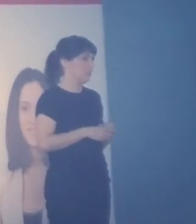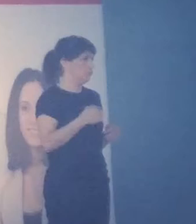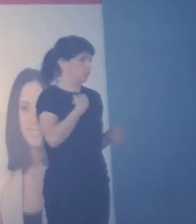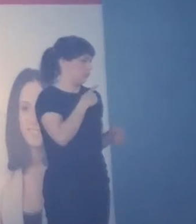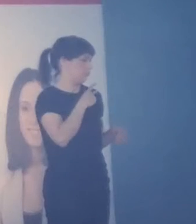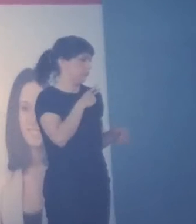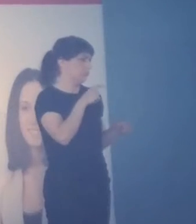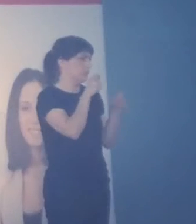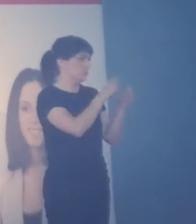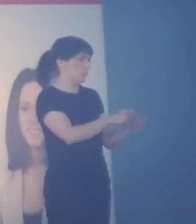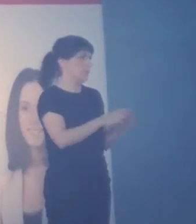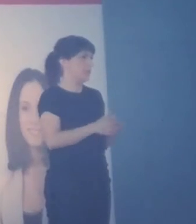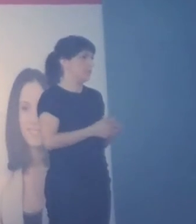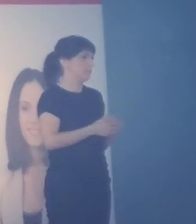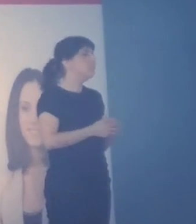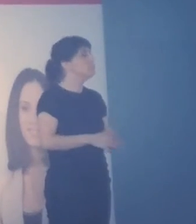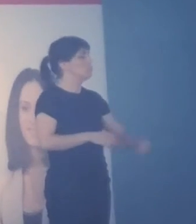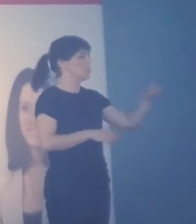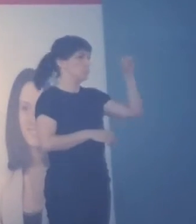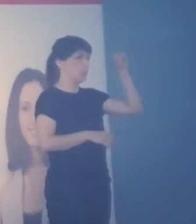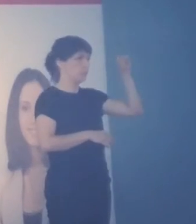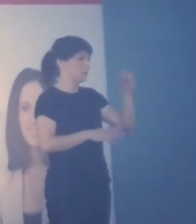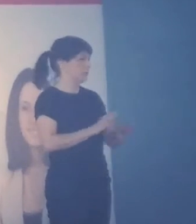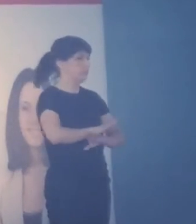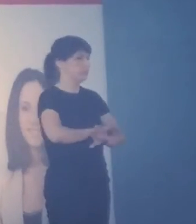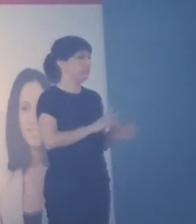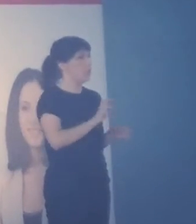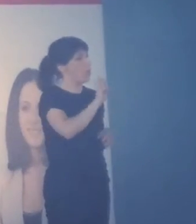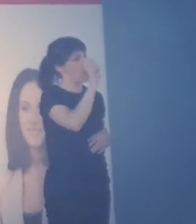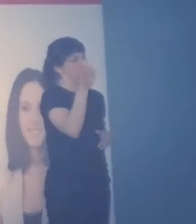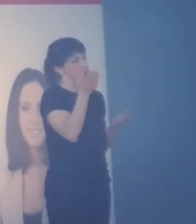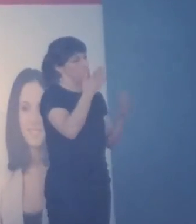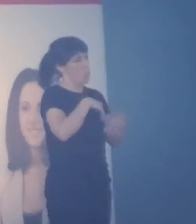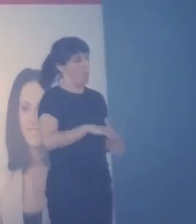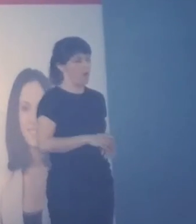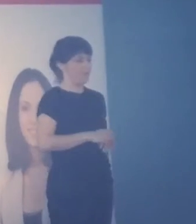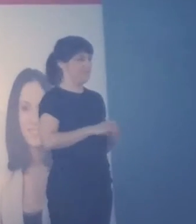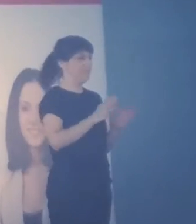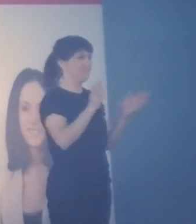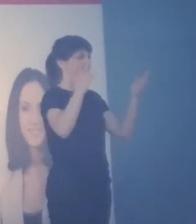dar, o comunismo, non hai outro.